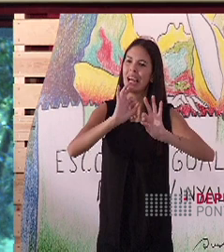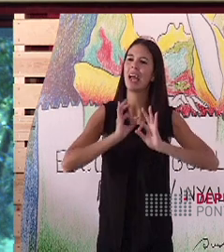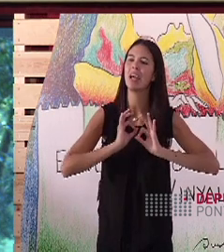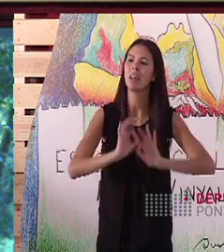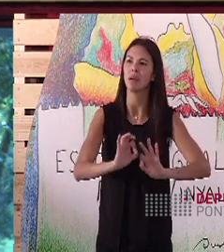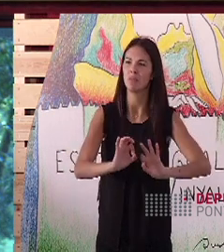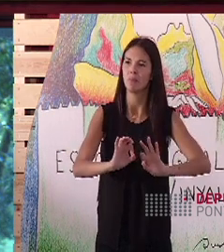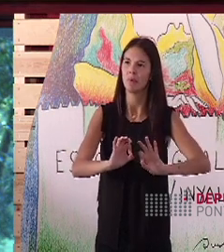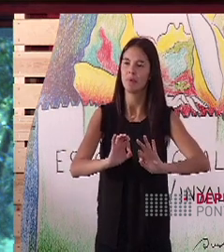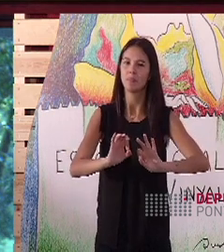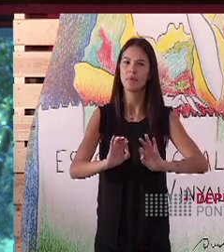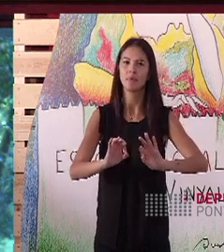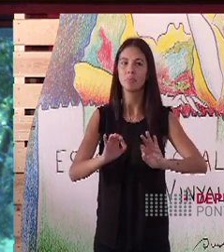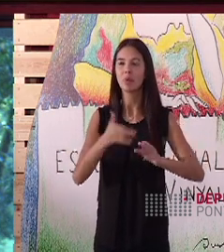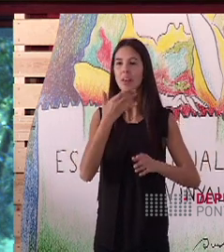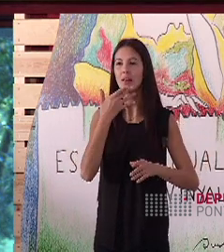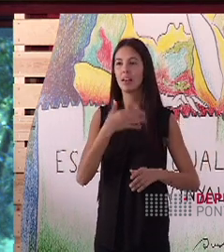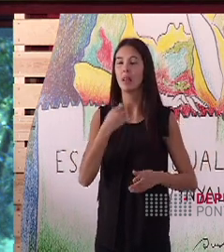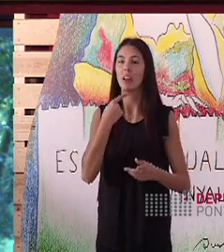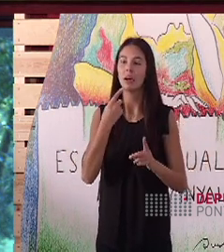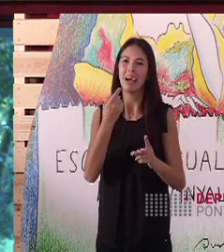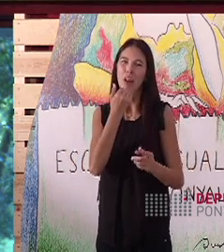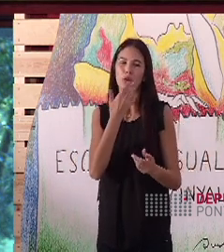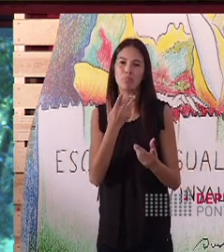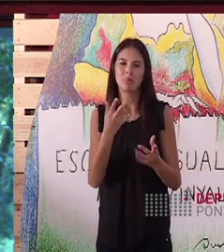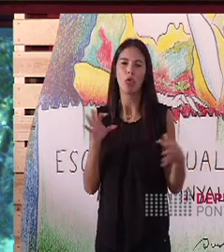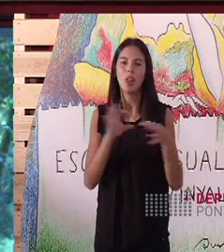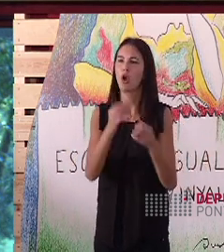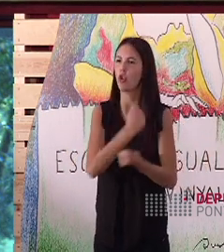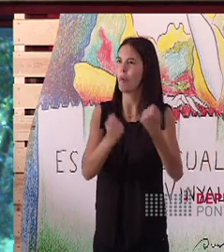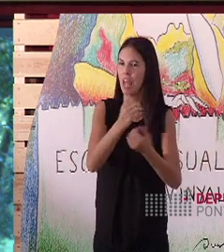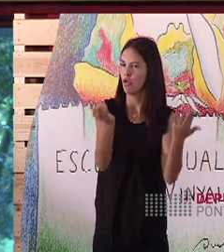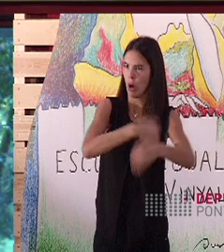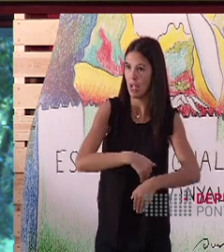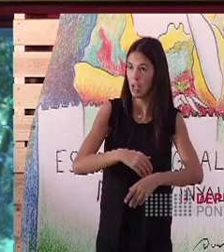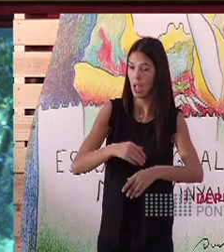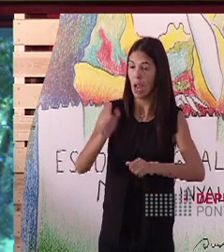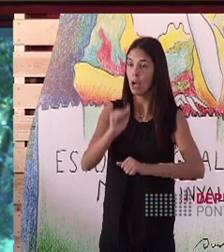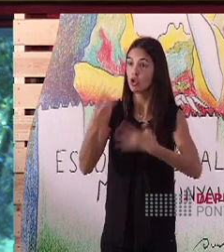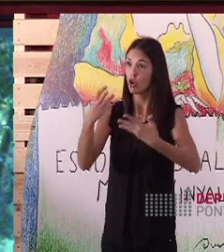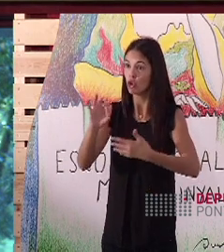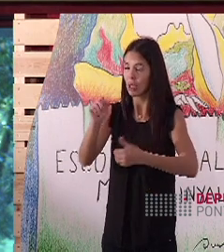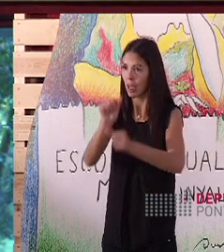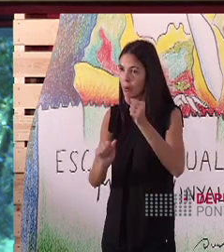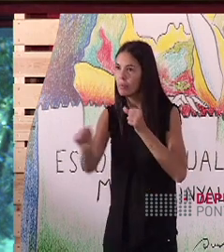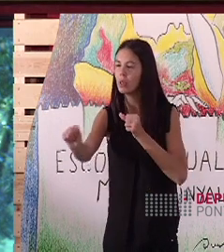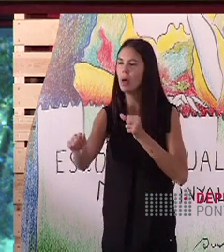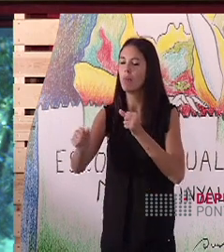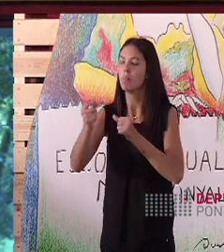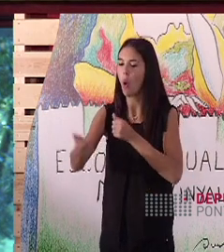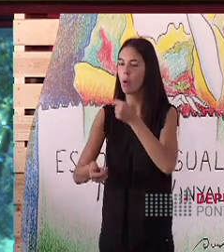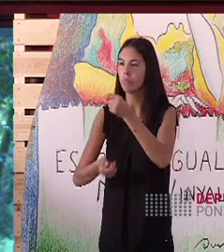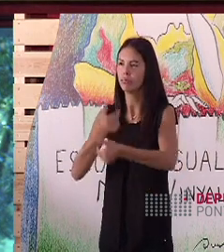de lo que yo quiero contar, es que no tenía ningún impacto económico. A partir de los años 80, de una forma